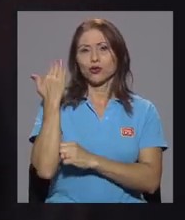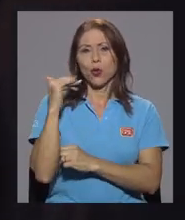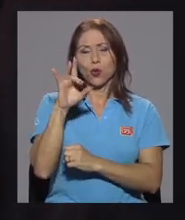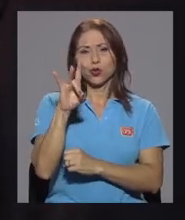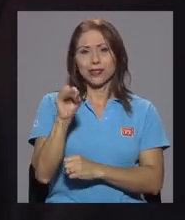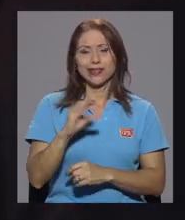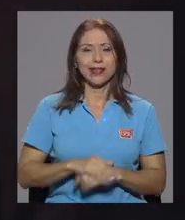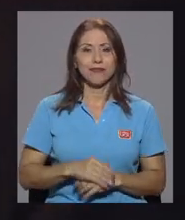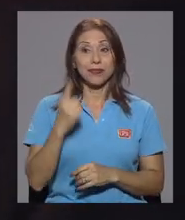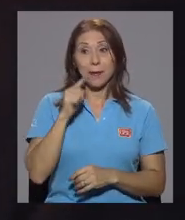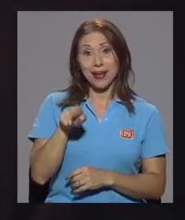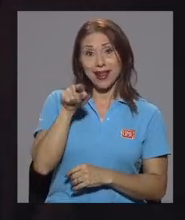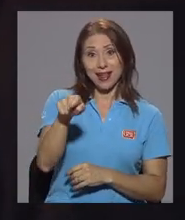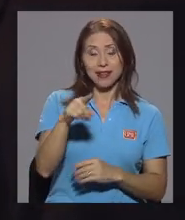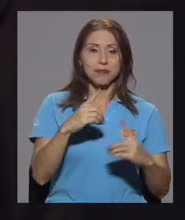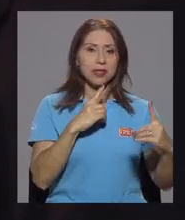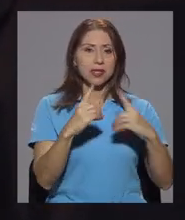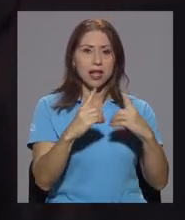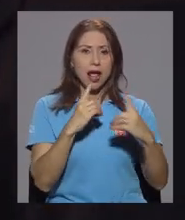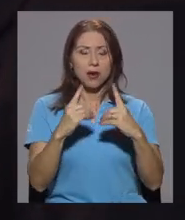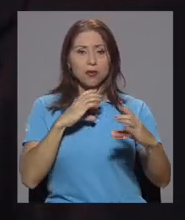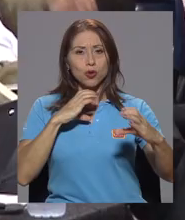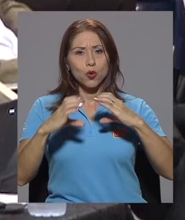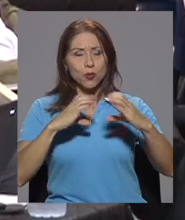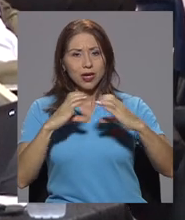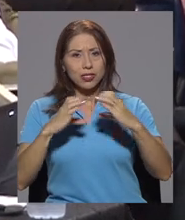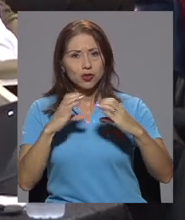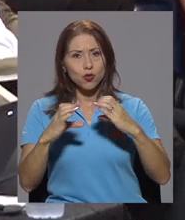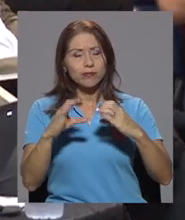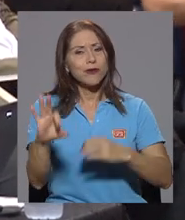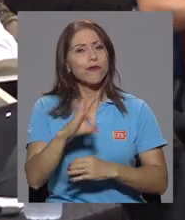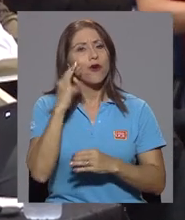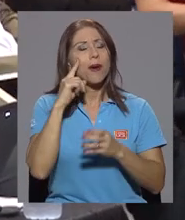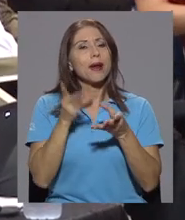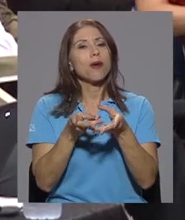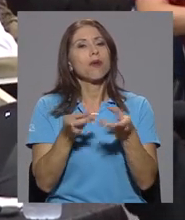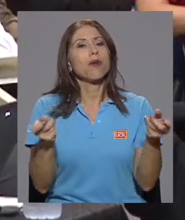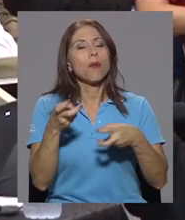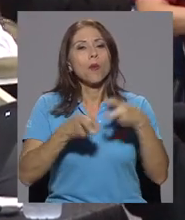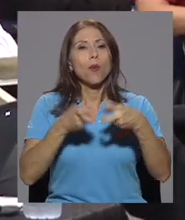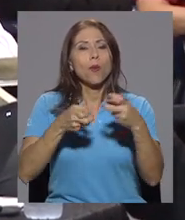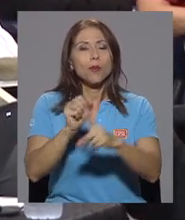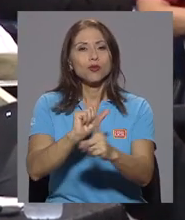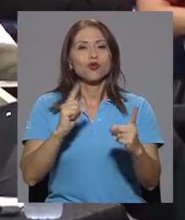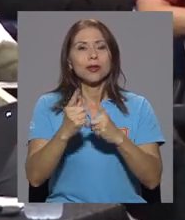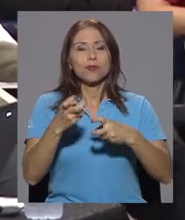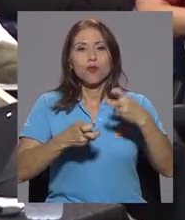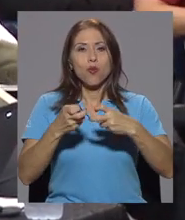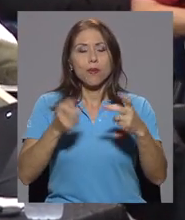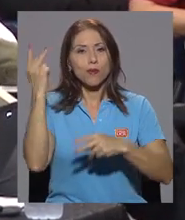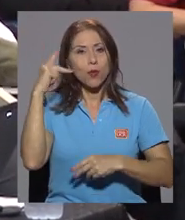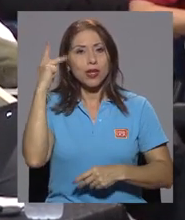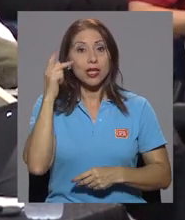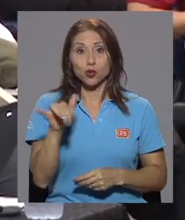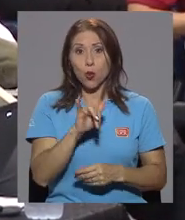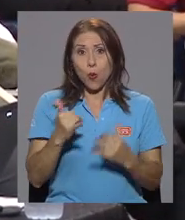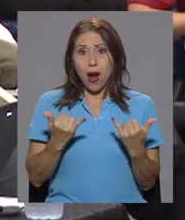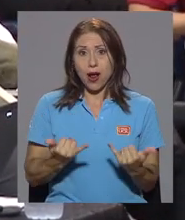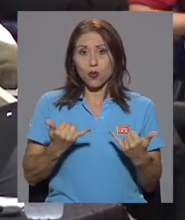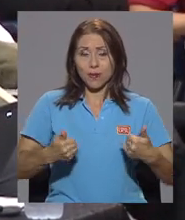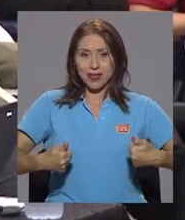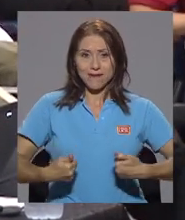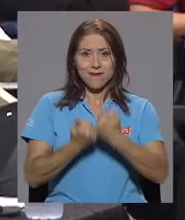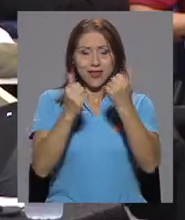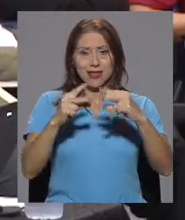para el el diálogo y la comunicación son la vía para resolver conflictos sociales y políticos como el que enfrenta actualmente